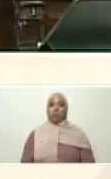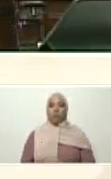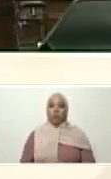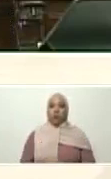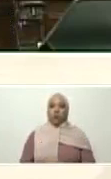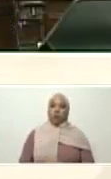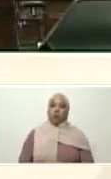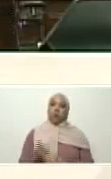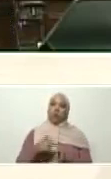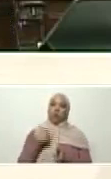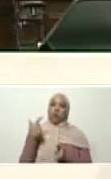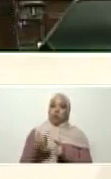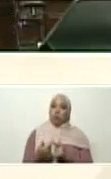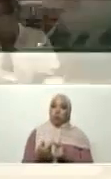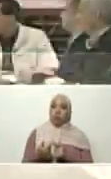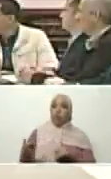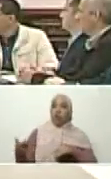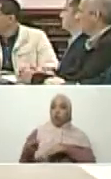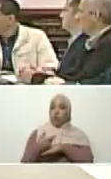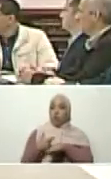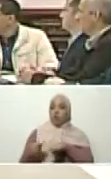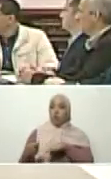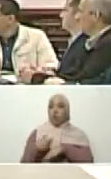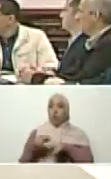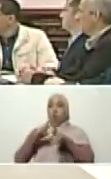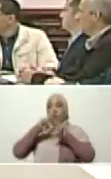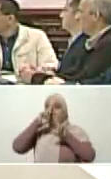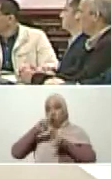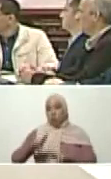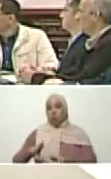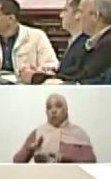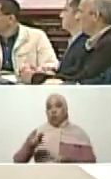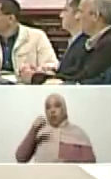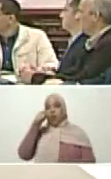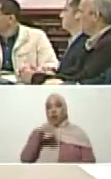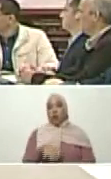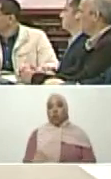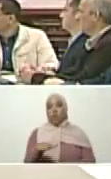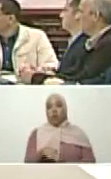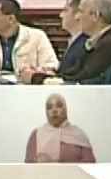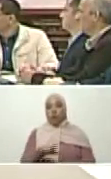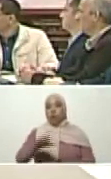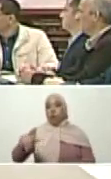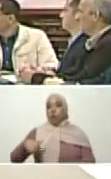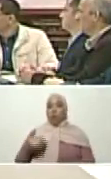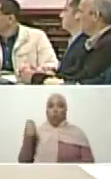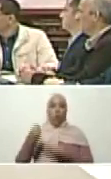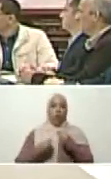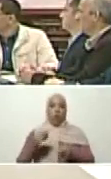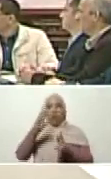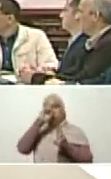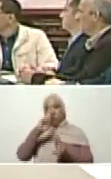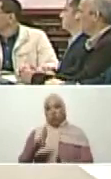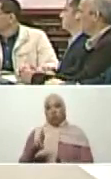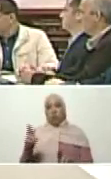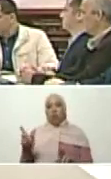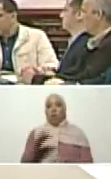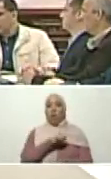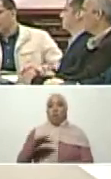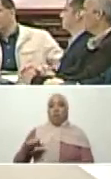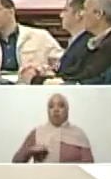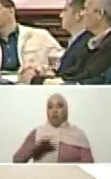del gobierno. ¿Eh? Responsabilidad de la banca pública. Y no sé si es responsabilidad de la banca privada